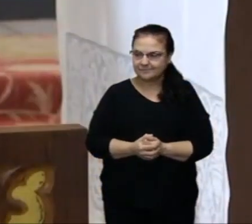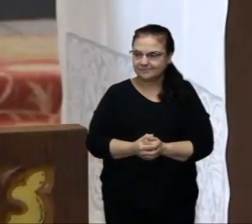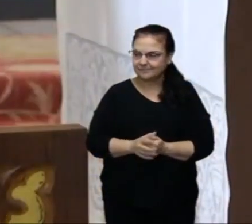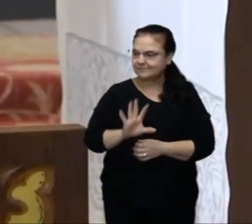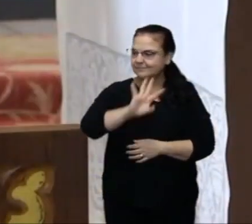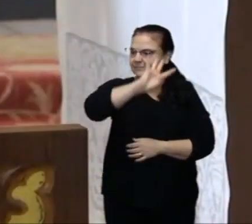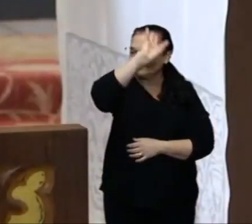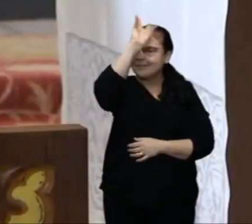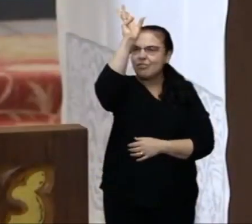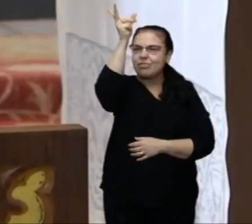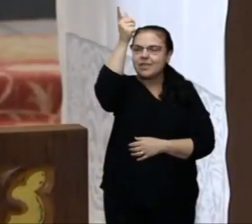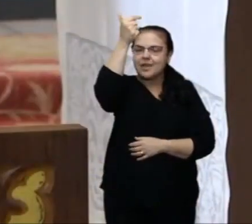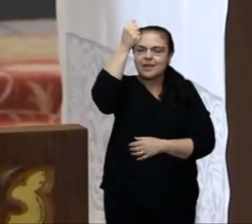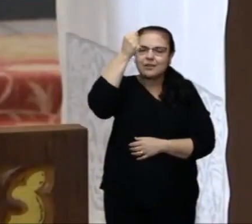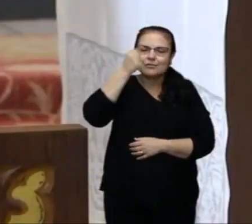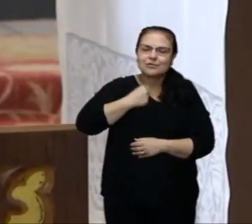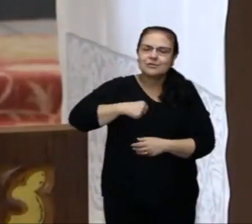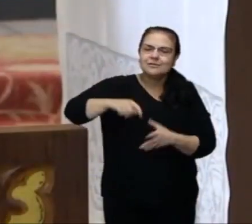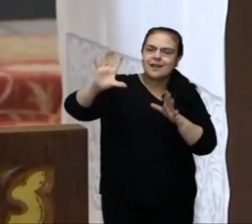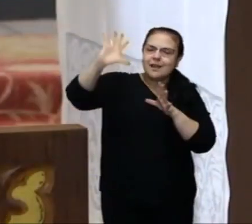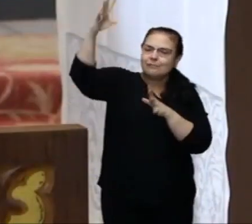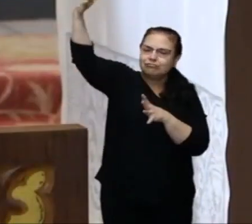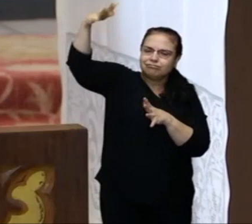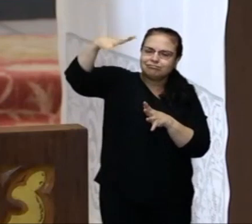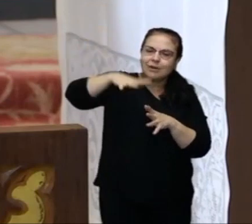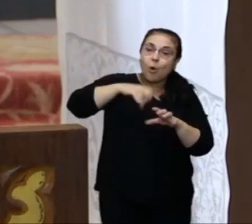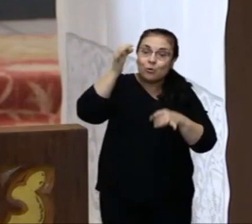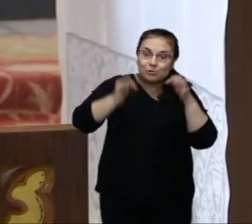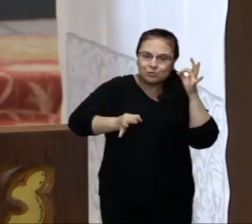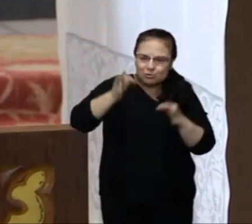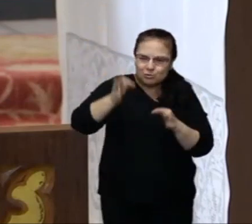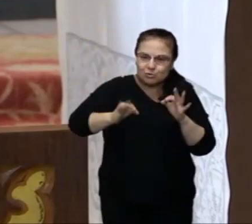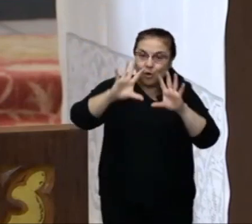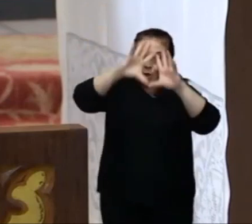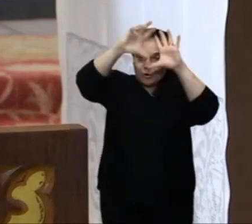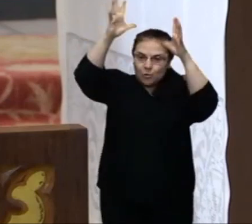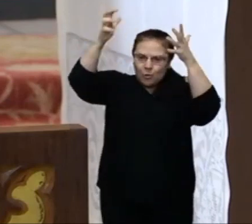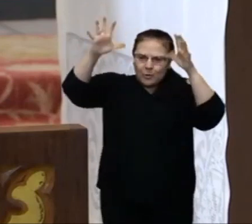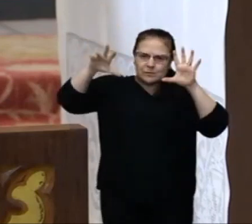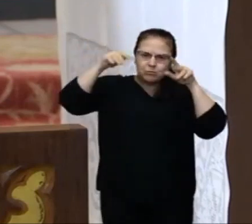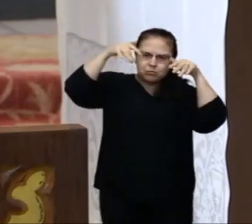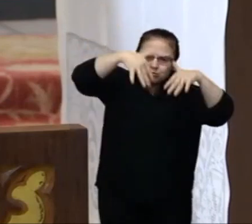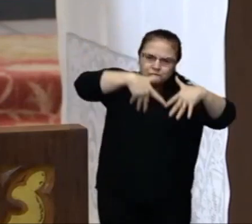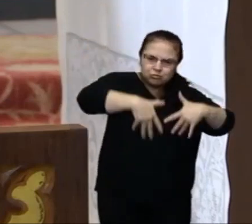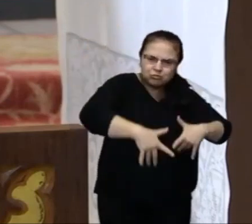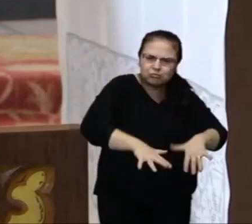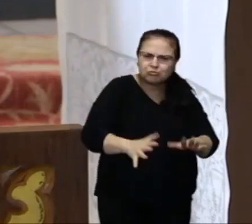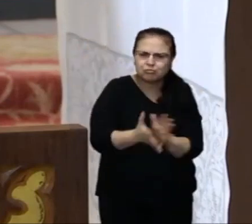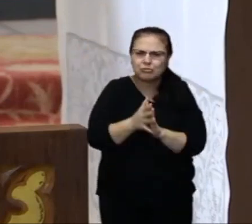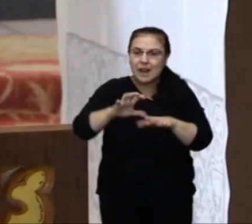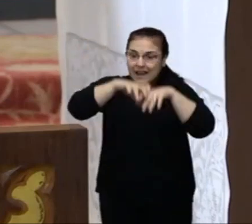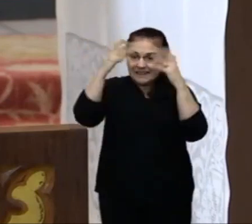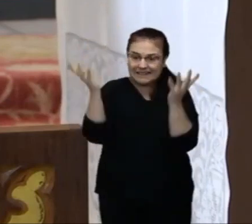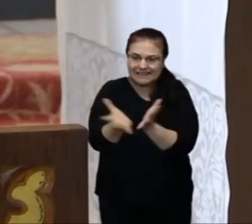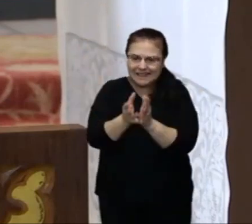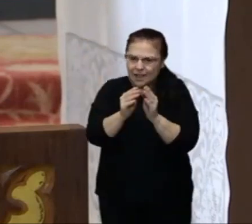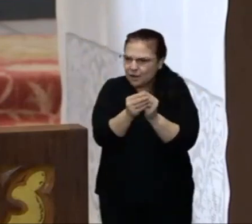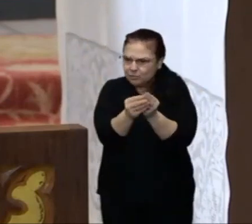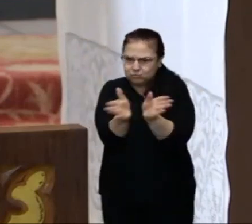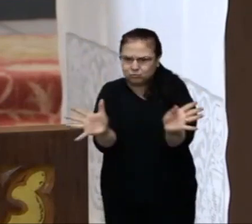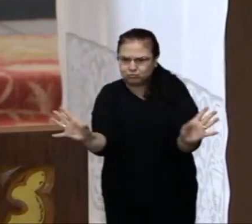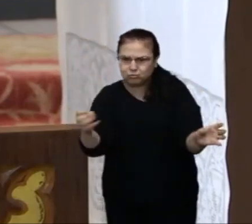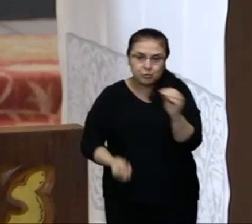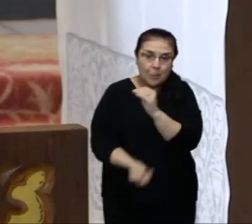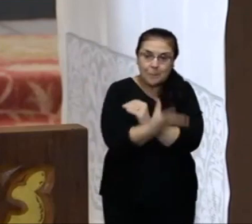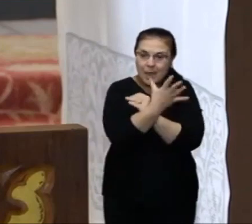Cielos, destilad desde lo alto al justo, las nubes lo derramen, se abra la tierra y brote el